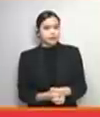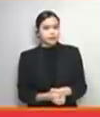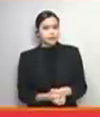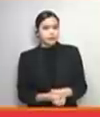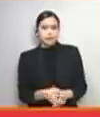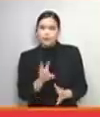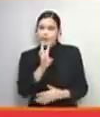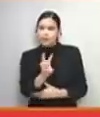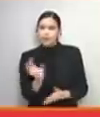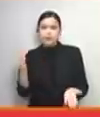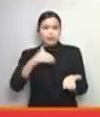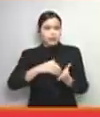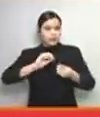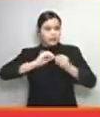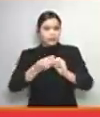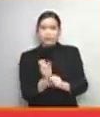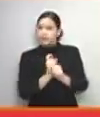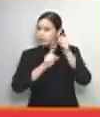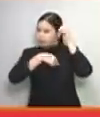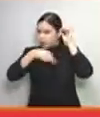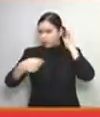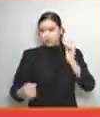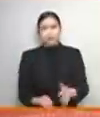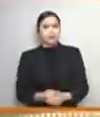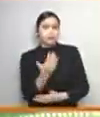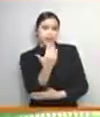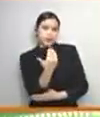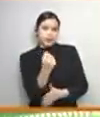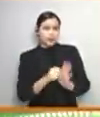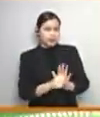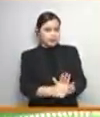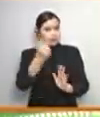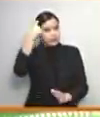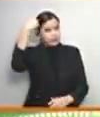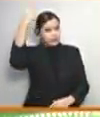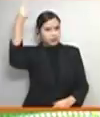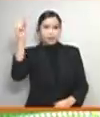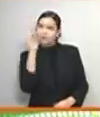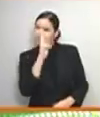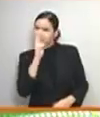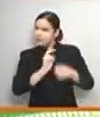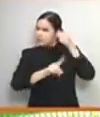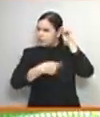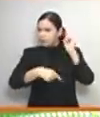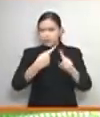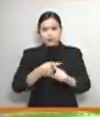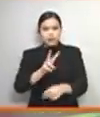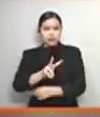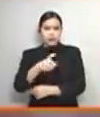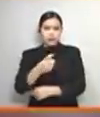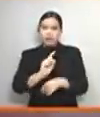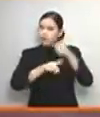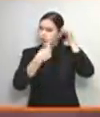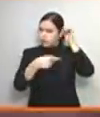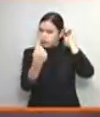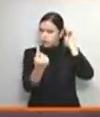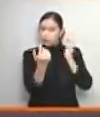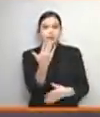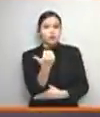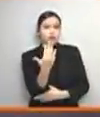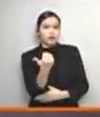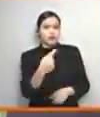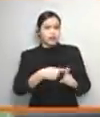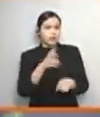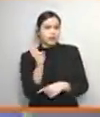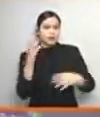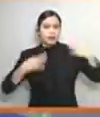el 6. Número ganador en la diaria es el 15 con su símbolo de sueños ratón. Para Multi-X, 2X y para más uno, 15 más